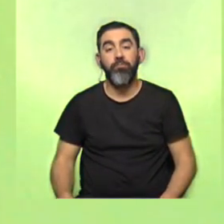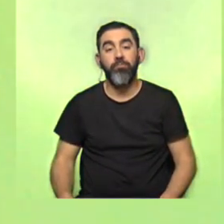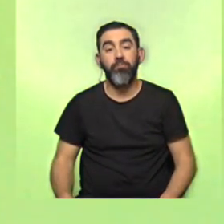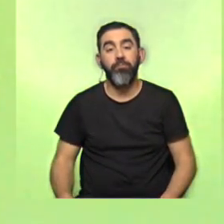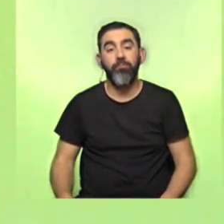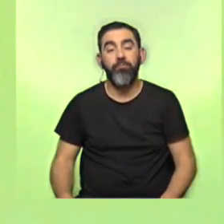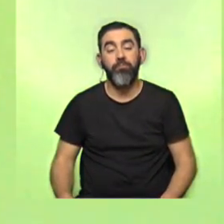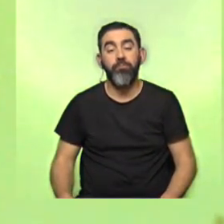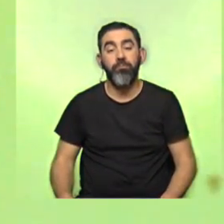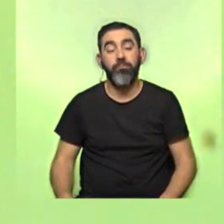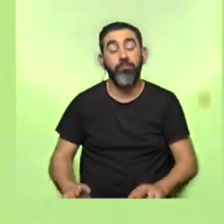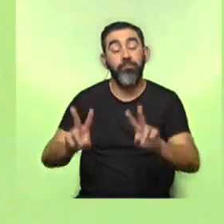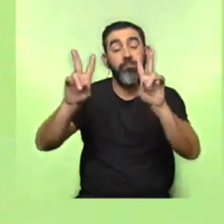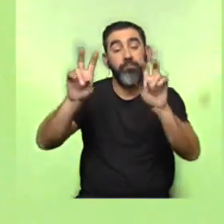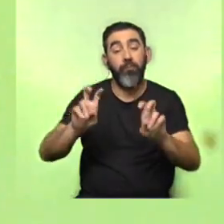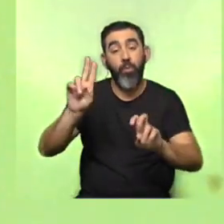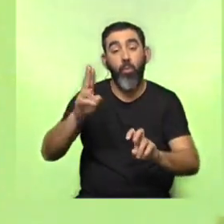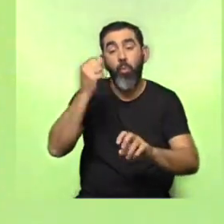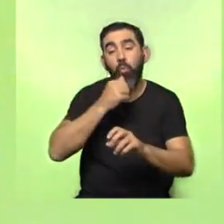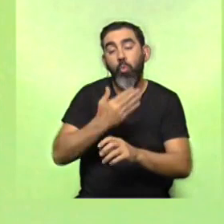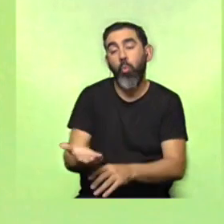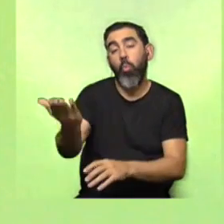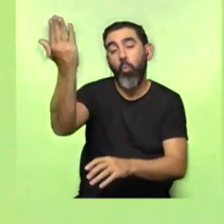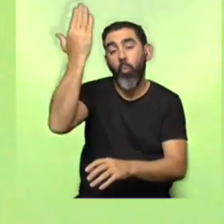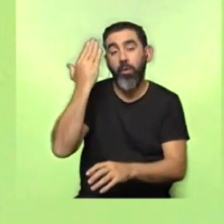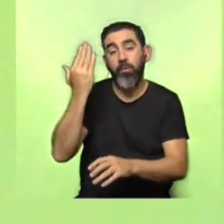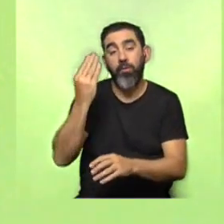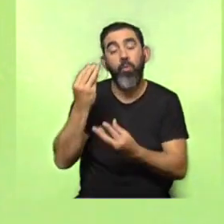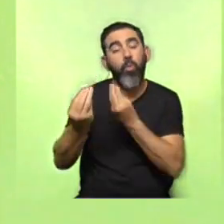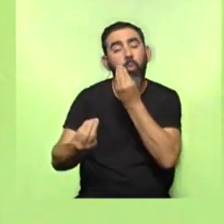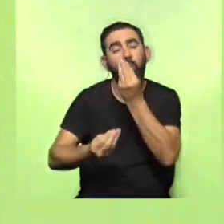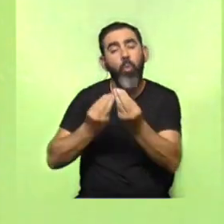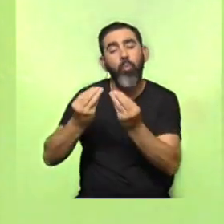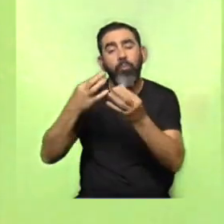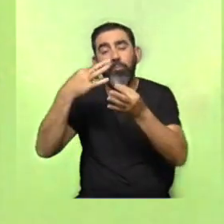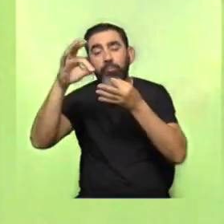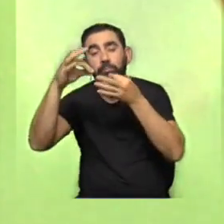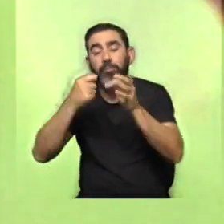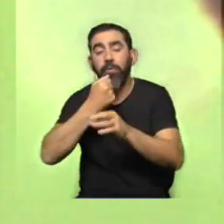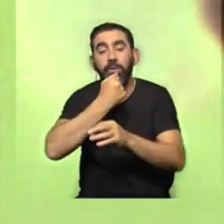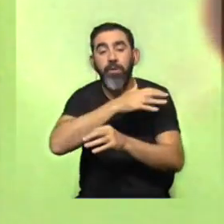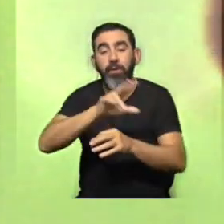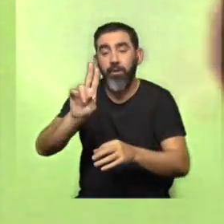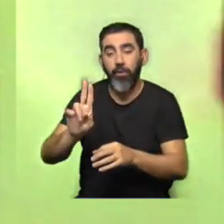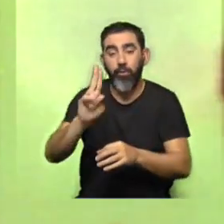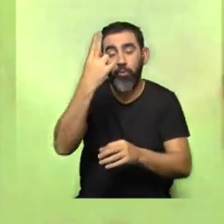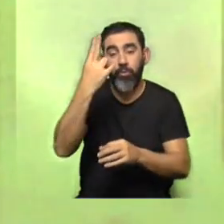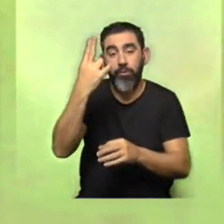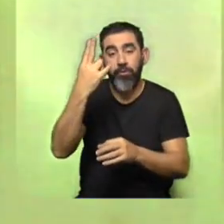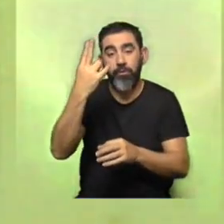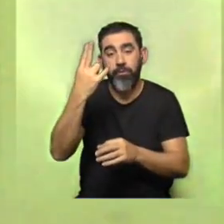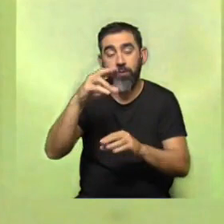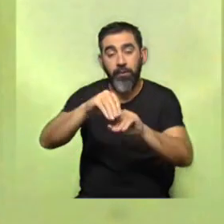Y seguimos hablando del Uruguay milenario, en este caso, cómo describir una historia del Uruguay o de